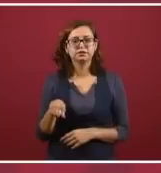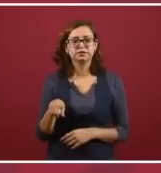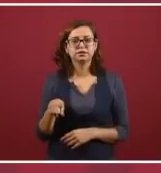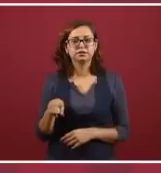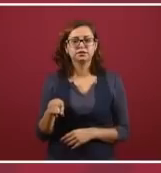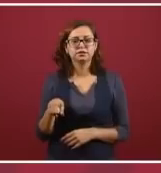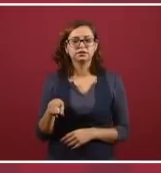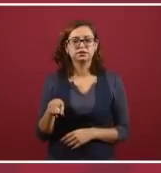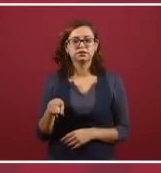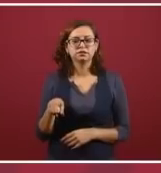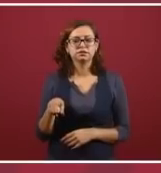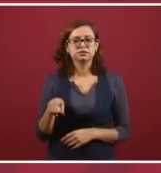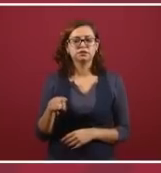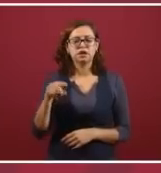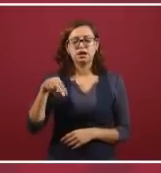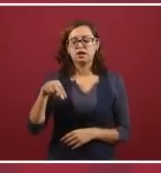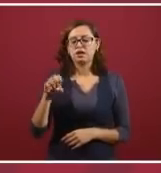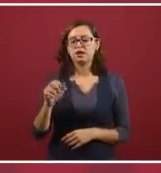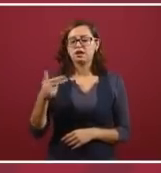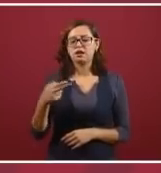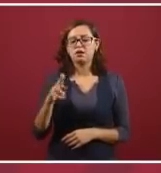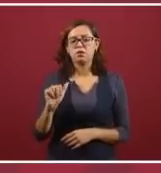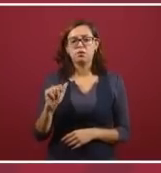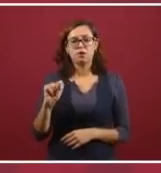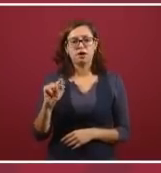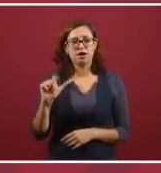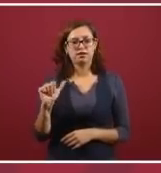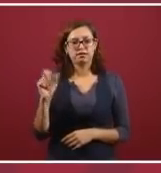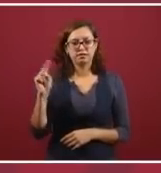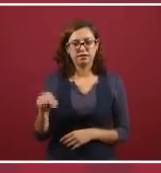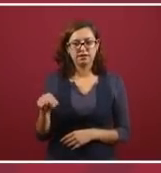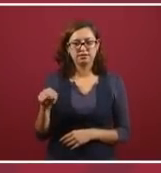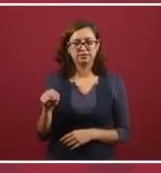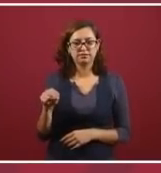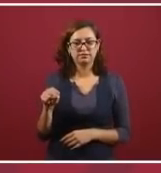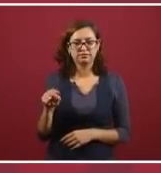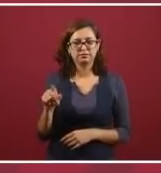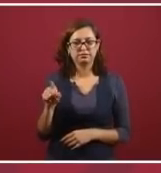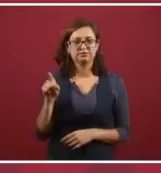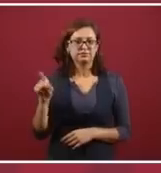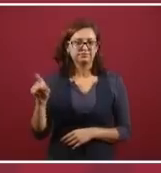vamos a Miahuatlán de Porfirio Díaz